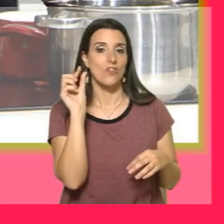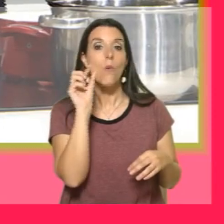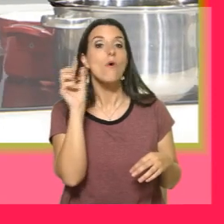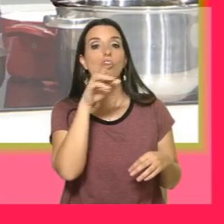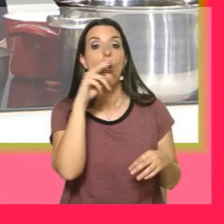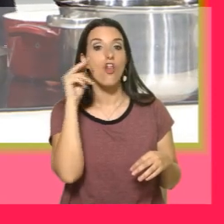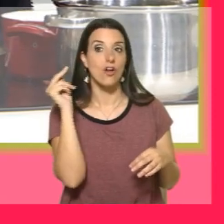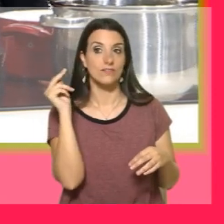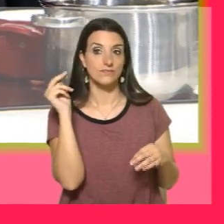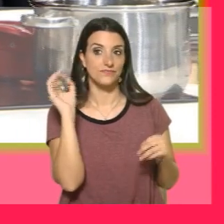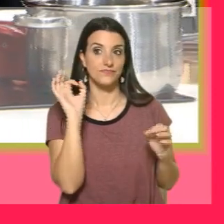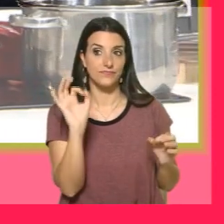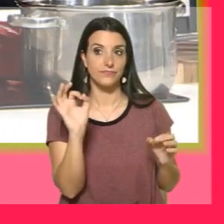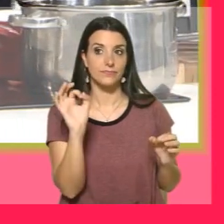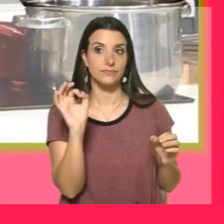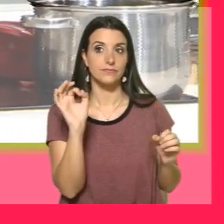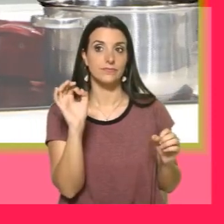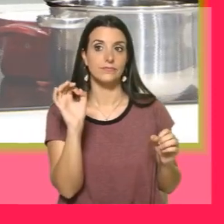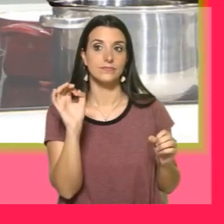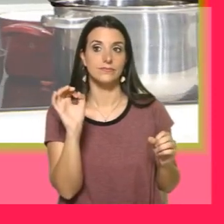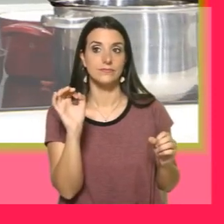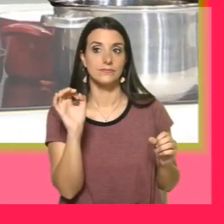vas picándote, como te decía. Sí.